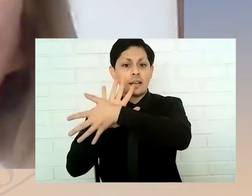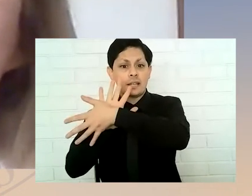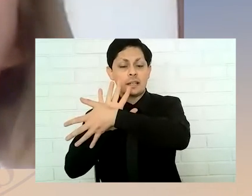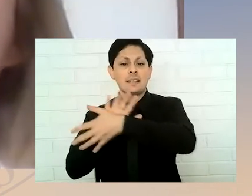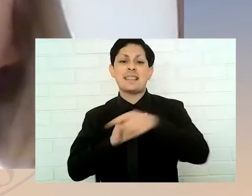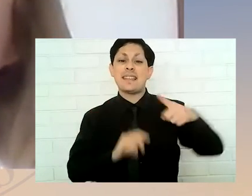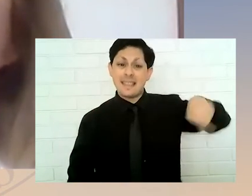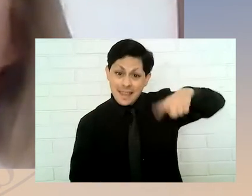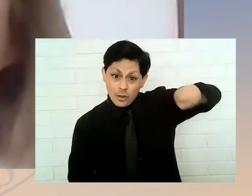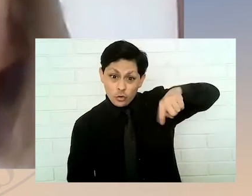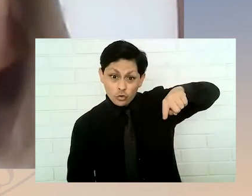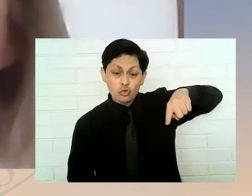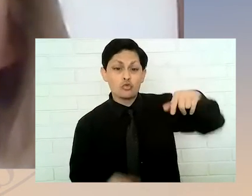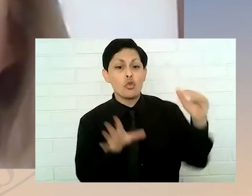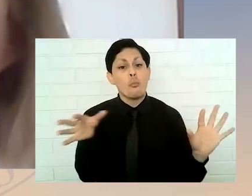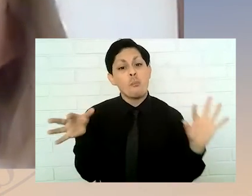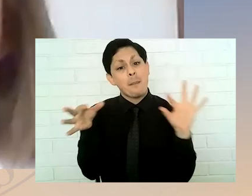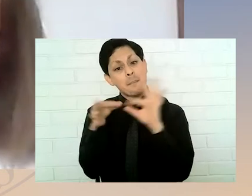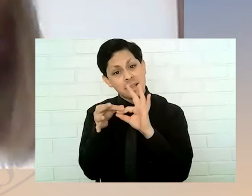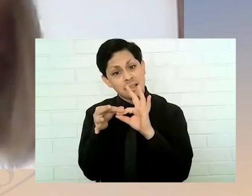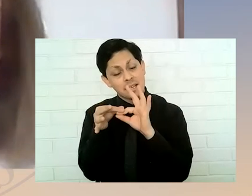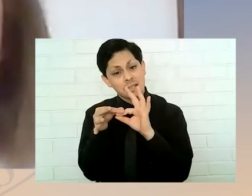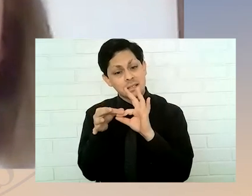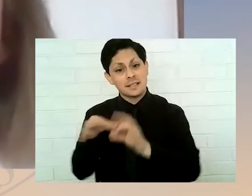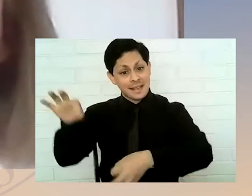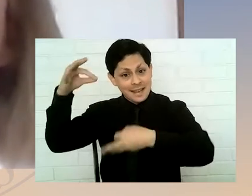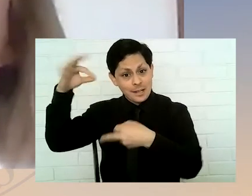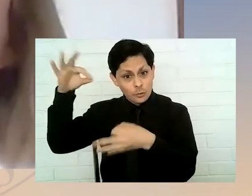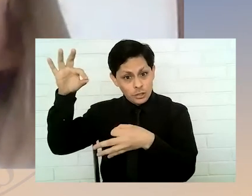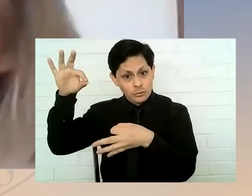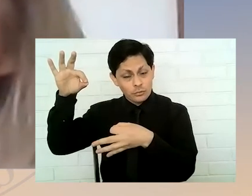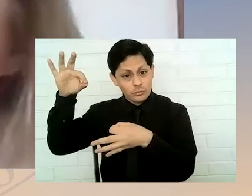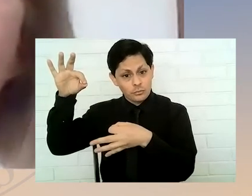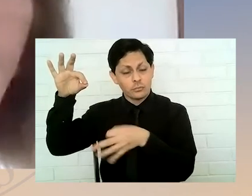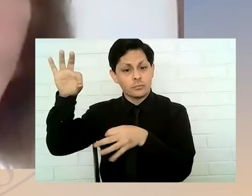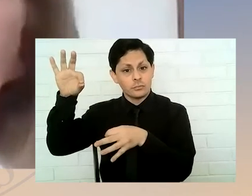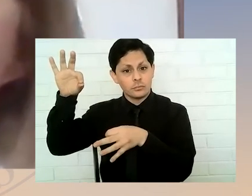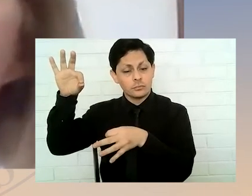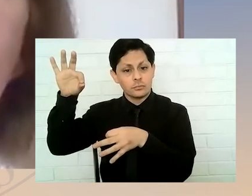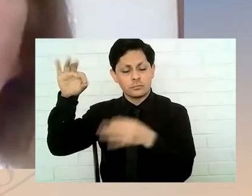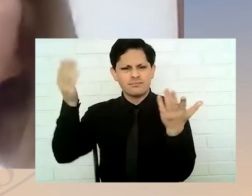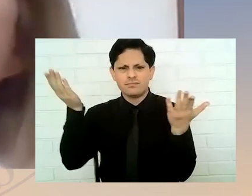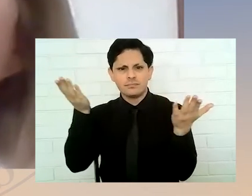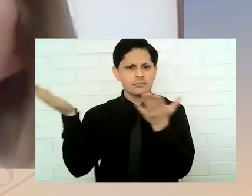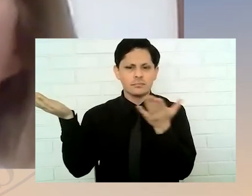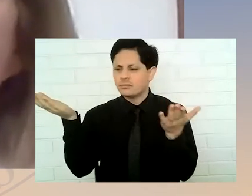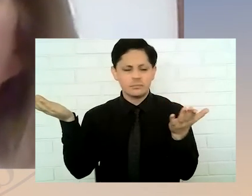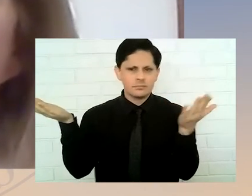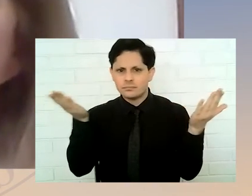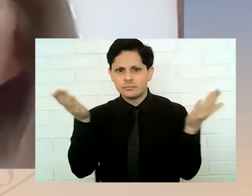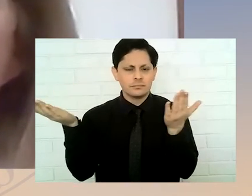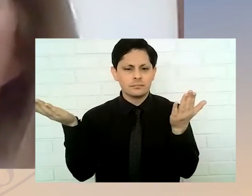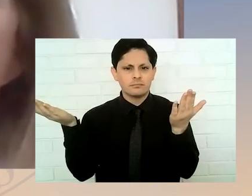currículo de modo similar. Y eso, a mi juicio, interpela fuertemente a la formación inicial.